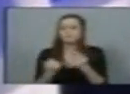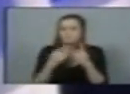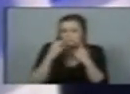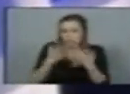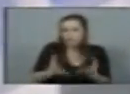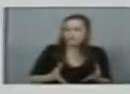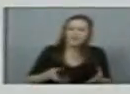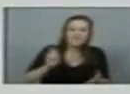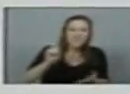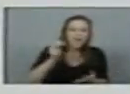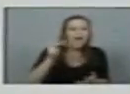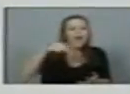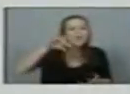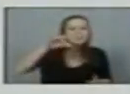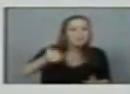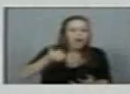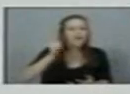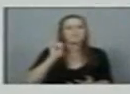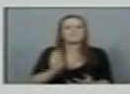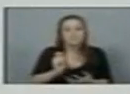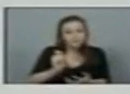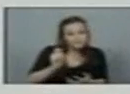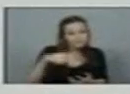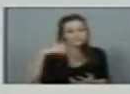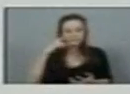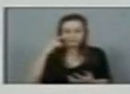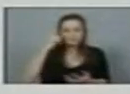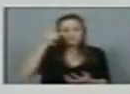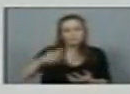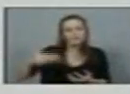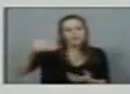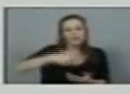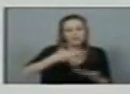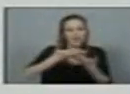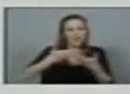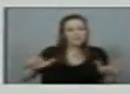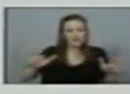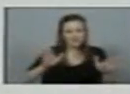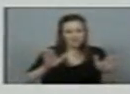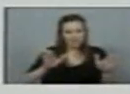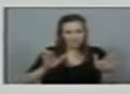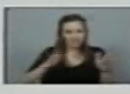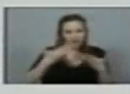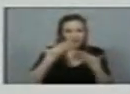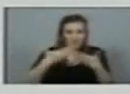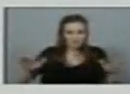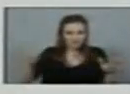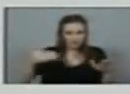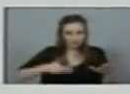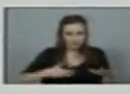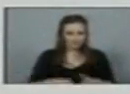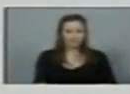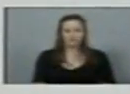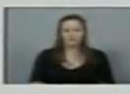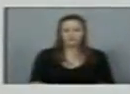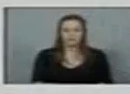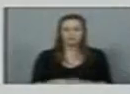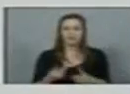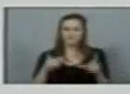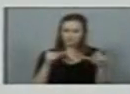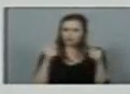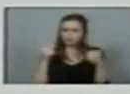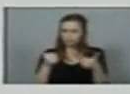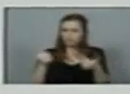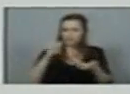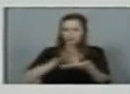es Aranda, en tanto hombre que pide la libertad de expresión. Esta foto es muy ilustrativa sobre el